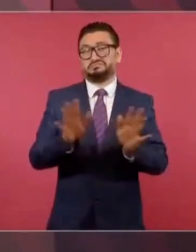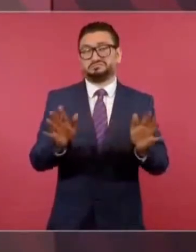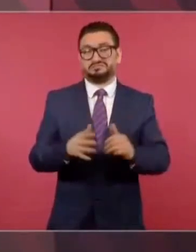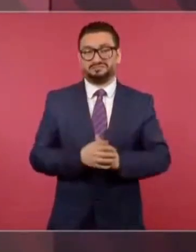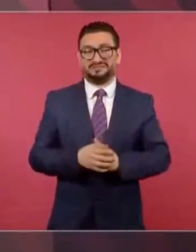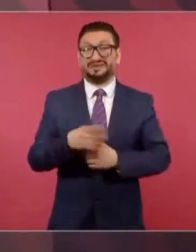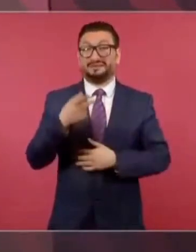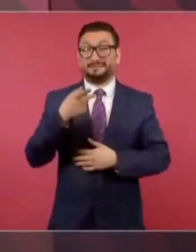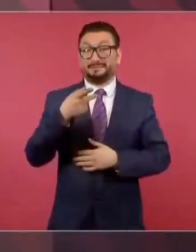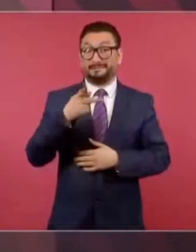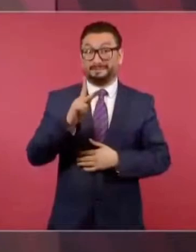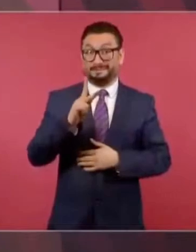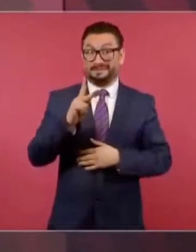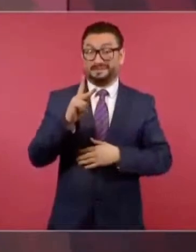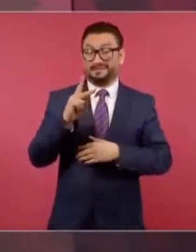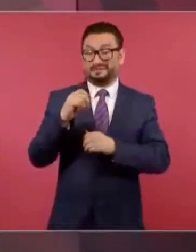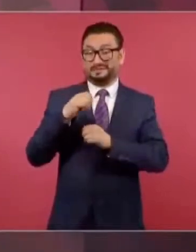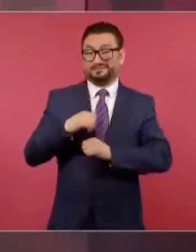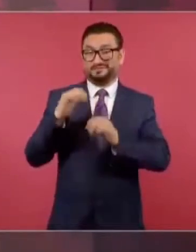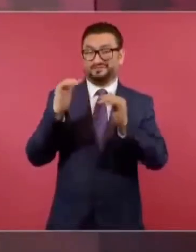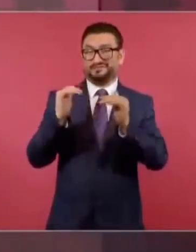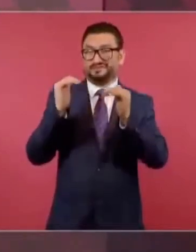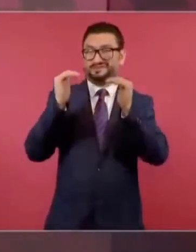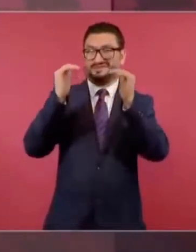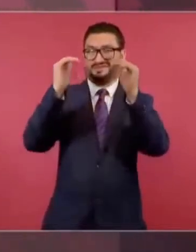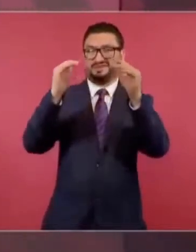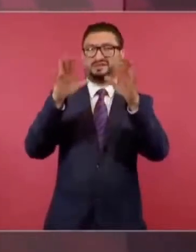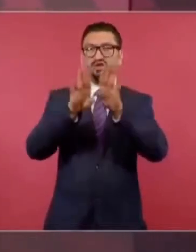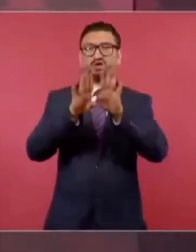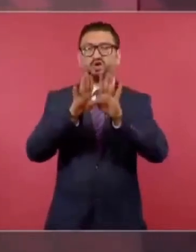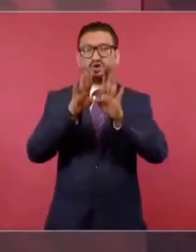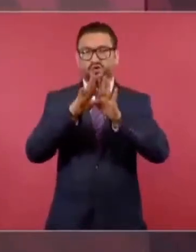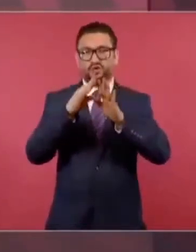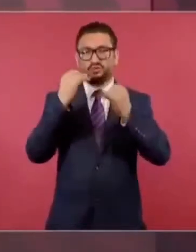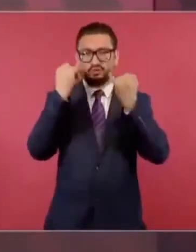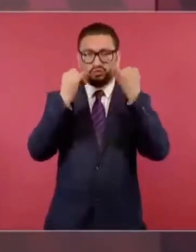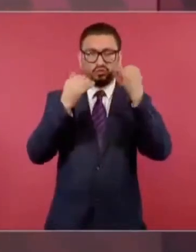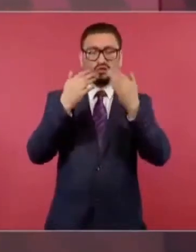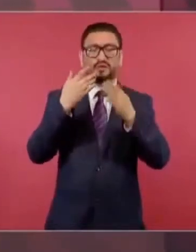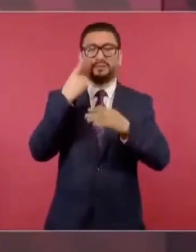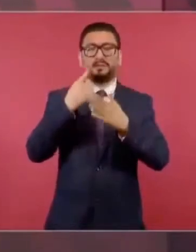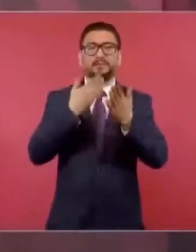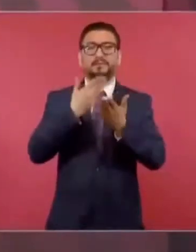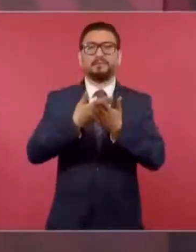Sí, pero arriba era definir la política económica.